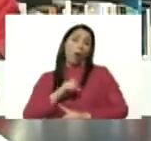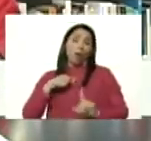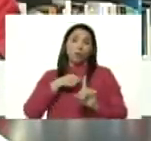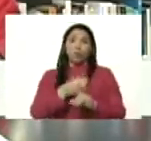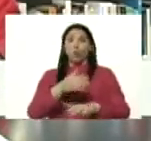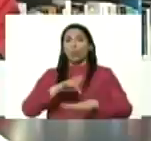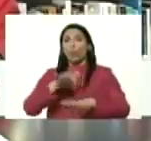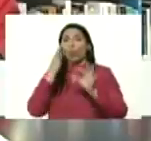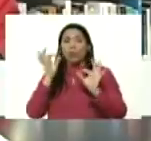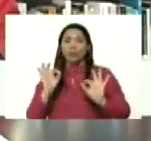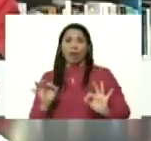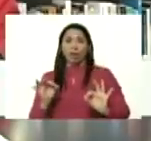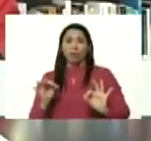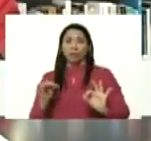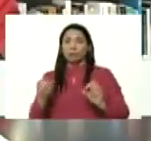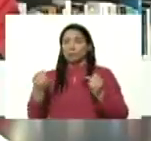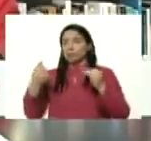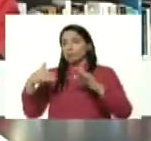Hay varios muertos, Jorge.